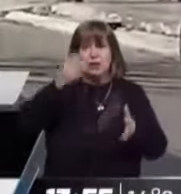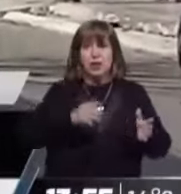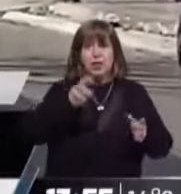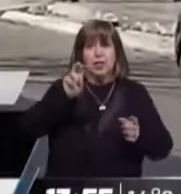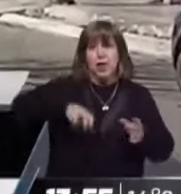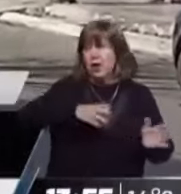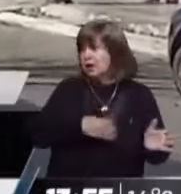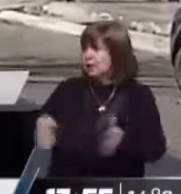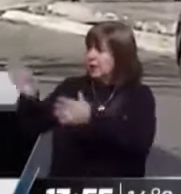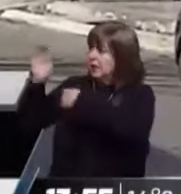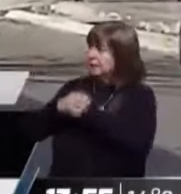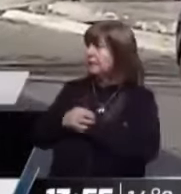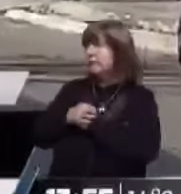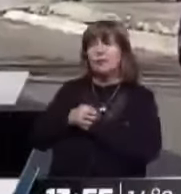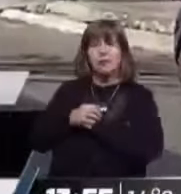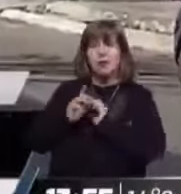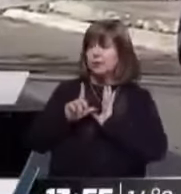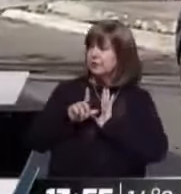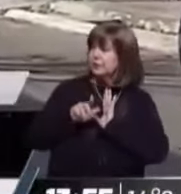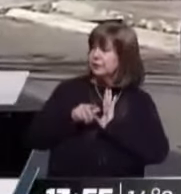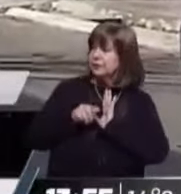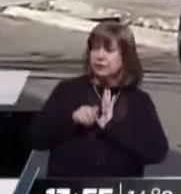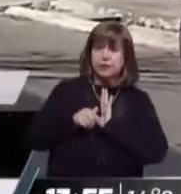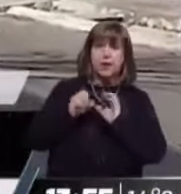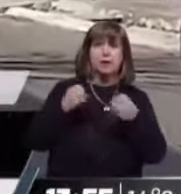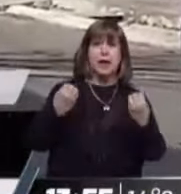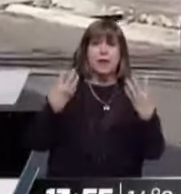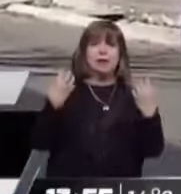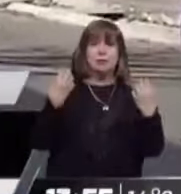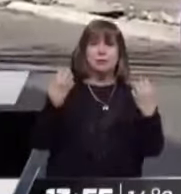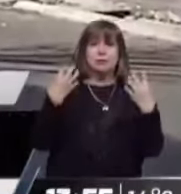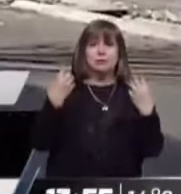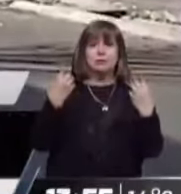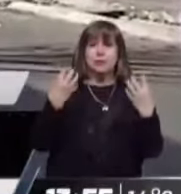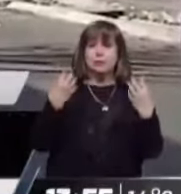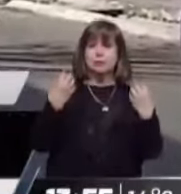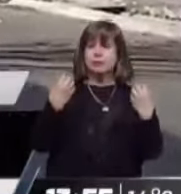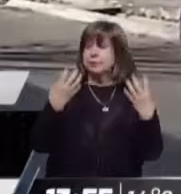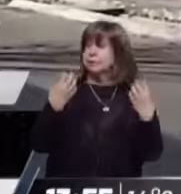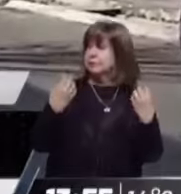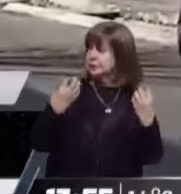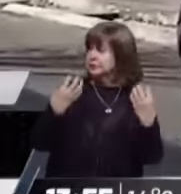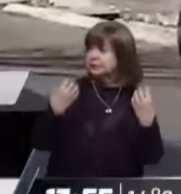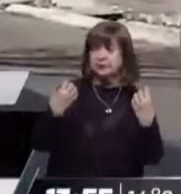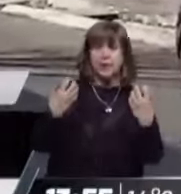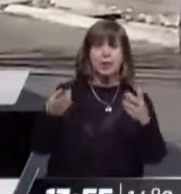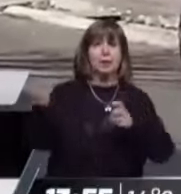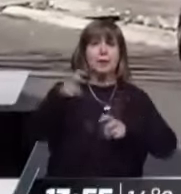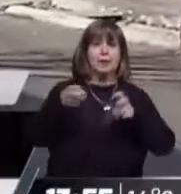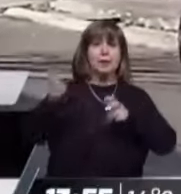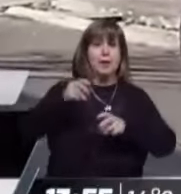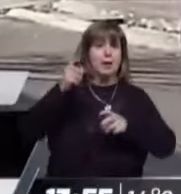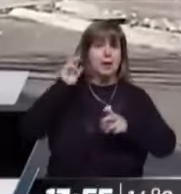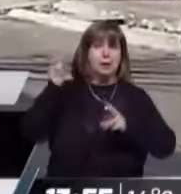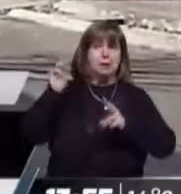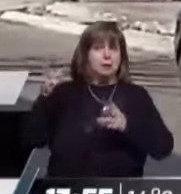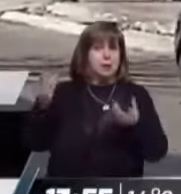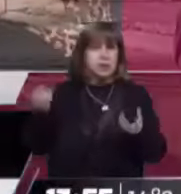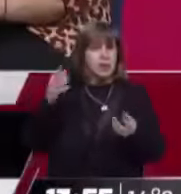dejado bajar y esté con su micro con balizas puestas y esperando a los que se vuelvan a subir después del destrozo que